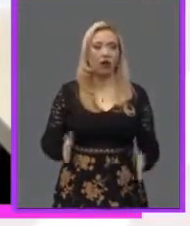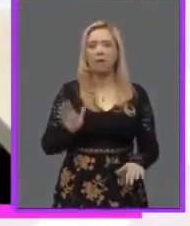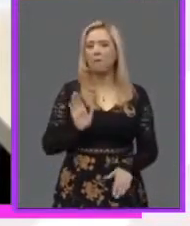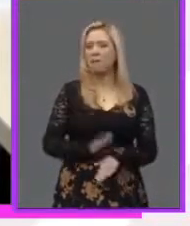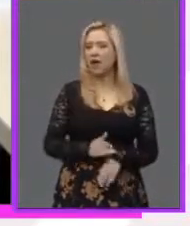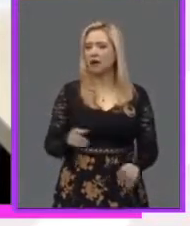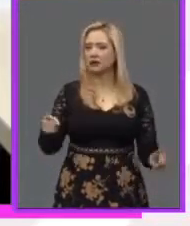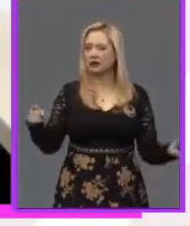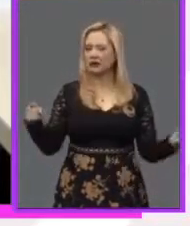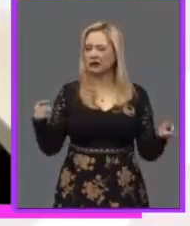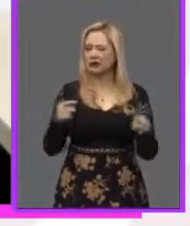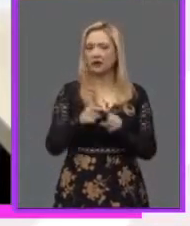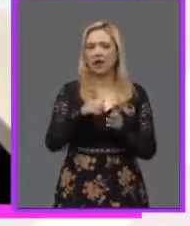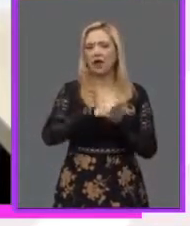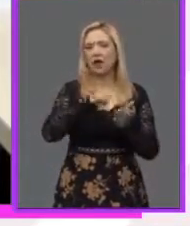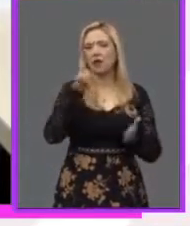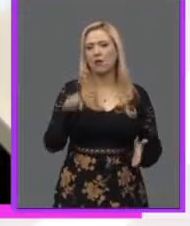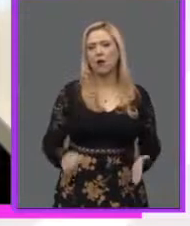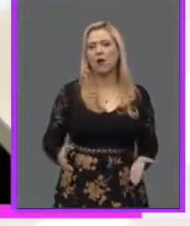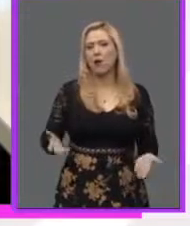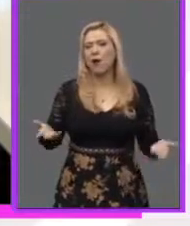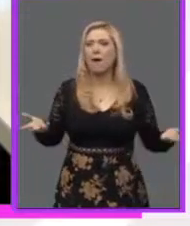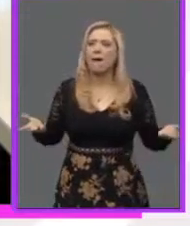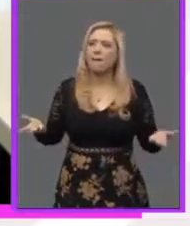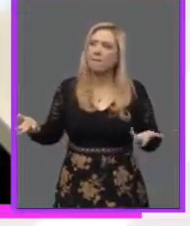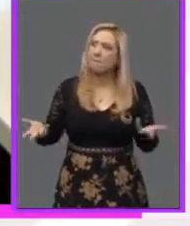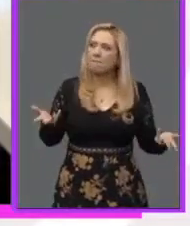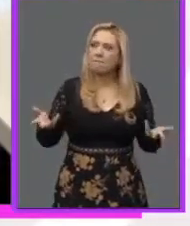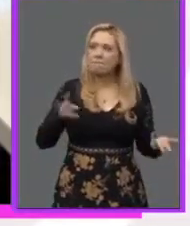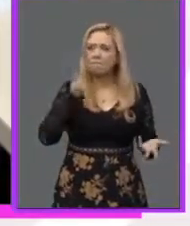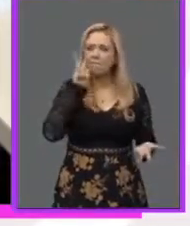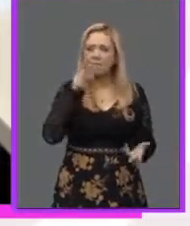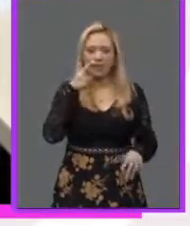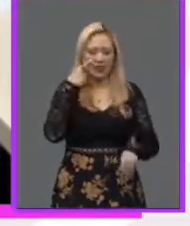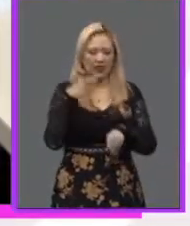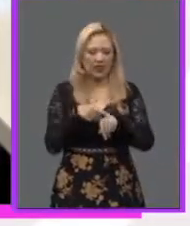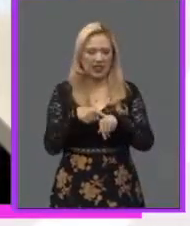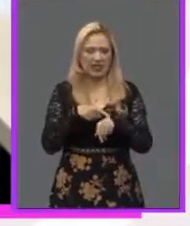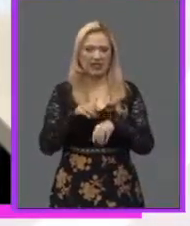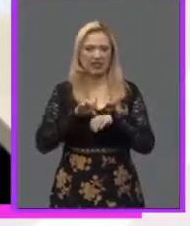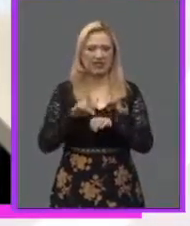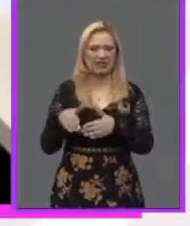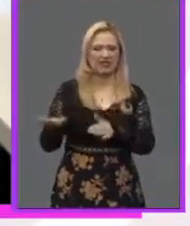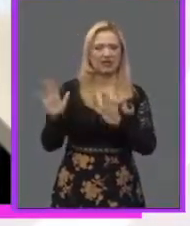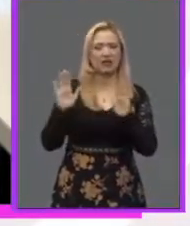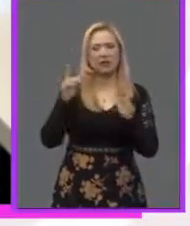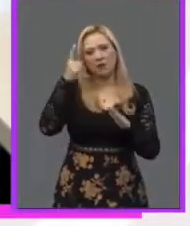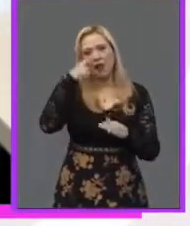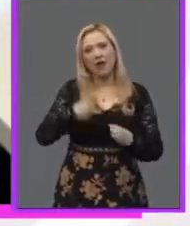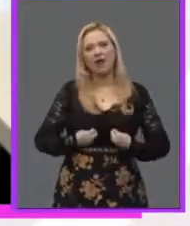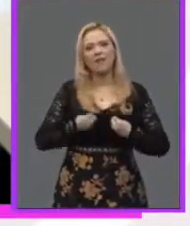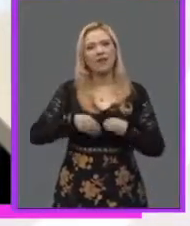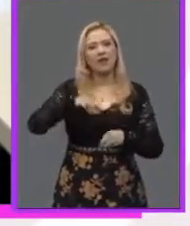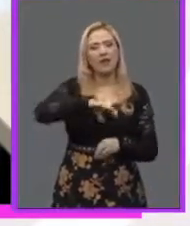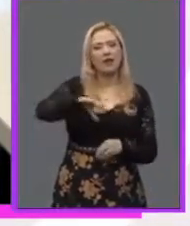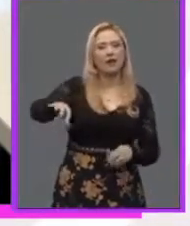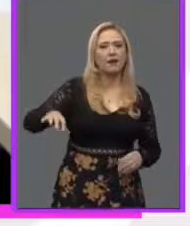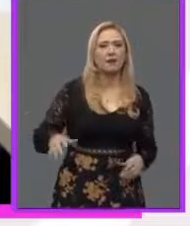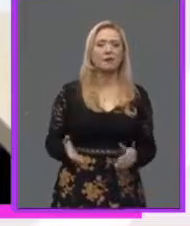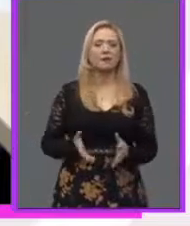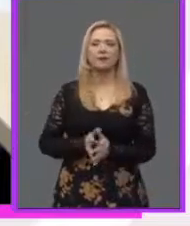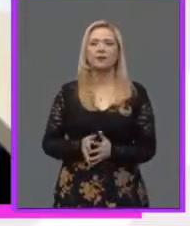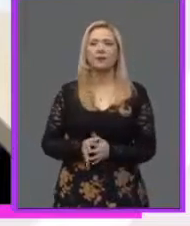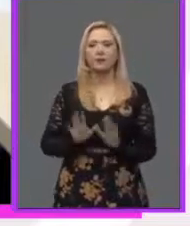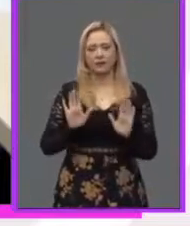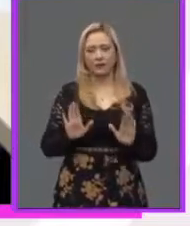más puntual, ¿no? Poniendo ejemplos de cómo podemos ver el racismo latente en el acceso a la vivienda hoy día y en nuestras